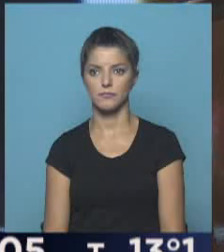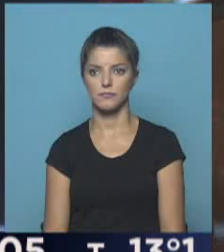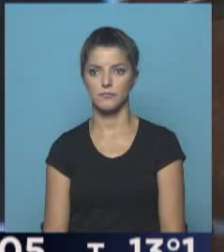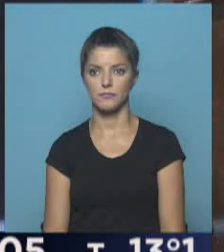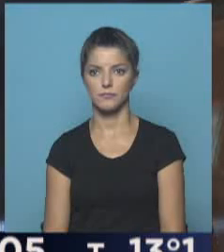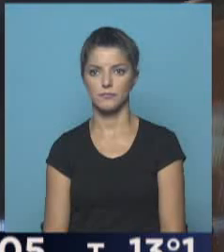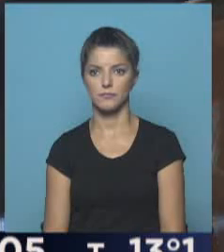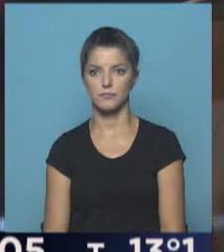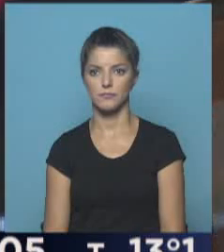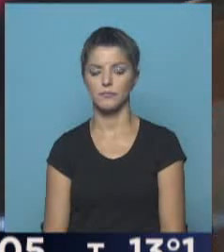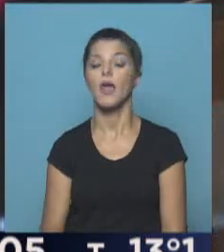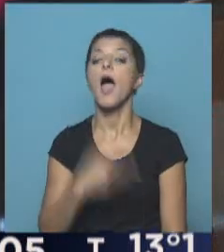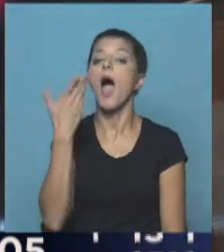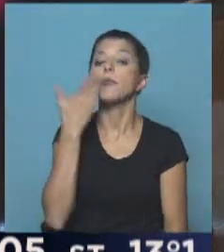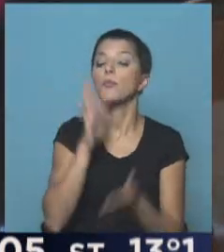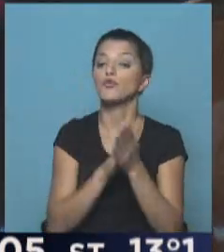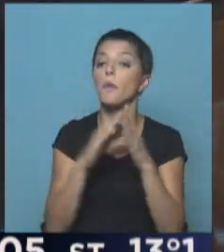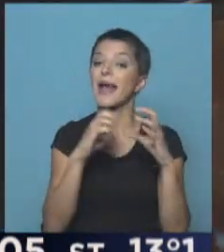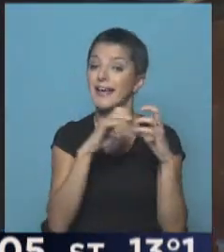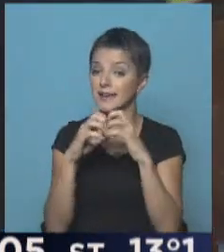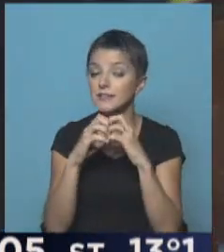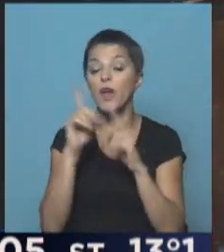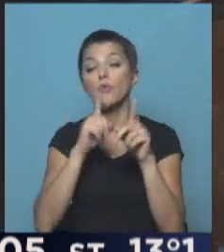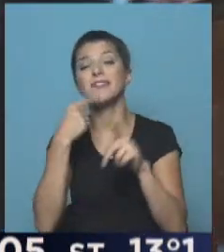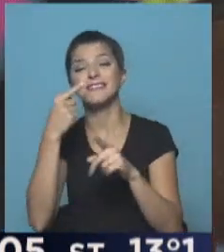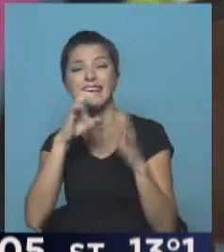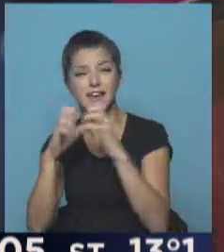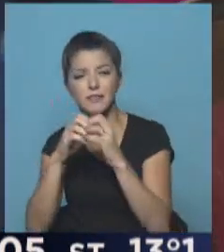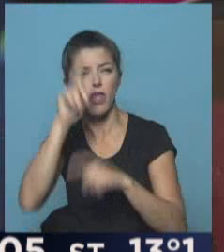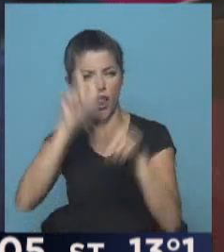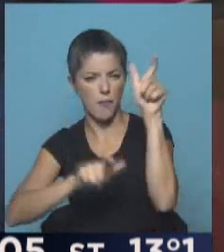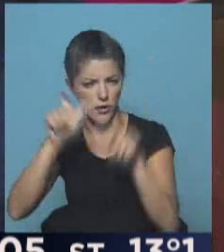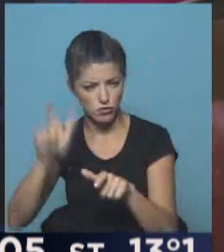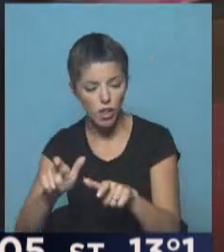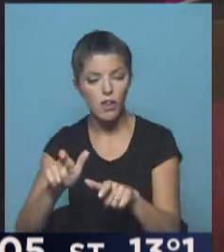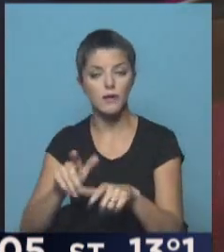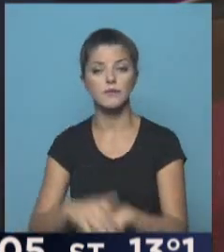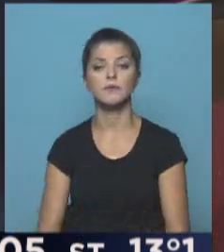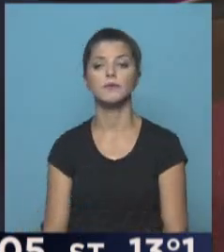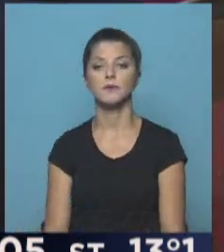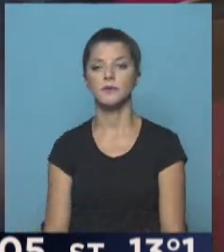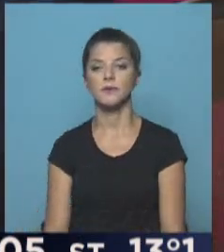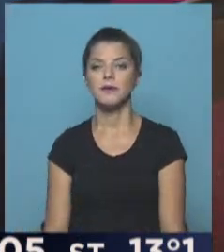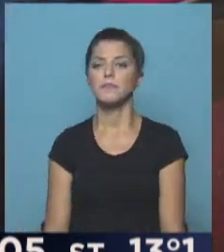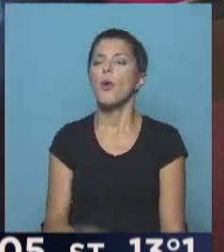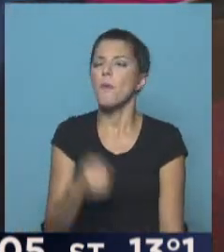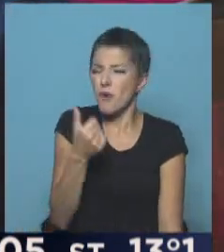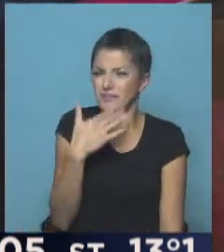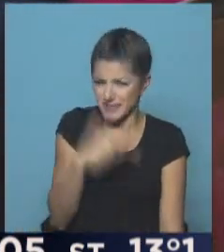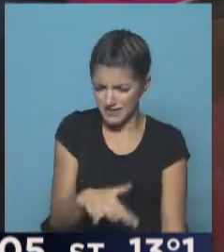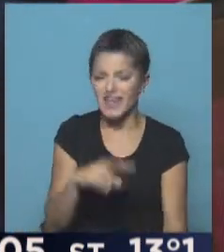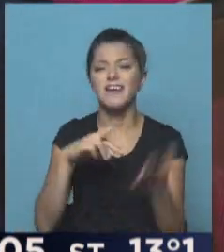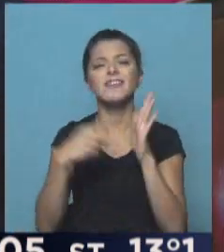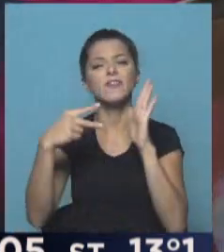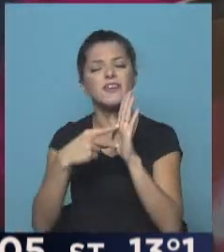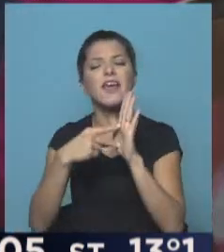Hablamos mucho de lo que tiene que ver con la crisis, se habla de la crisis humanitaria en Venezuela y poco se habla o poco se entiende qué es exactamente la crisis